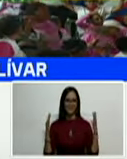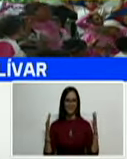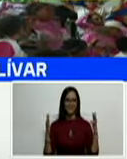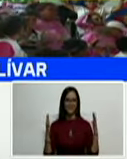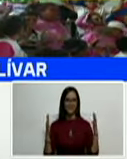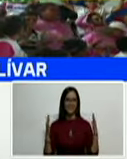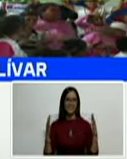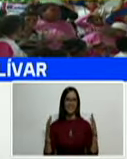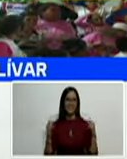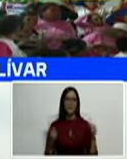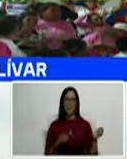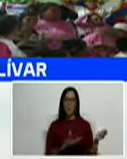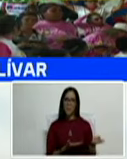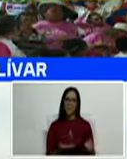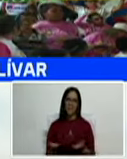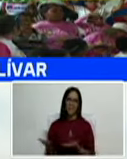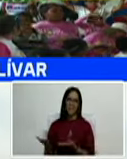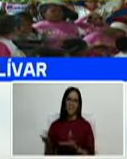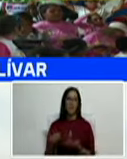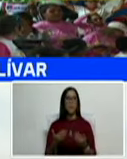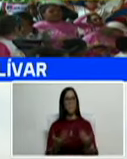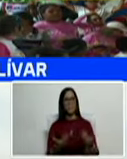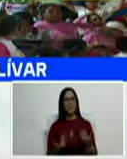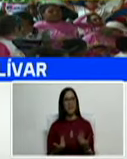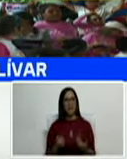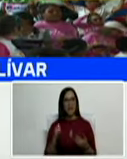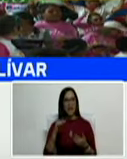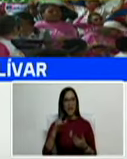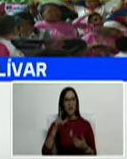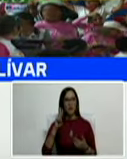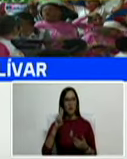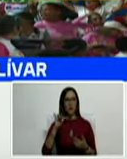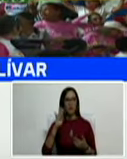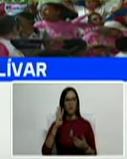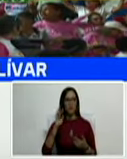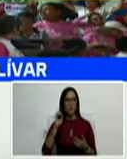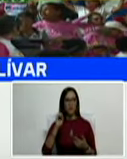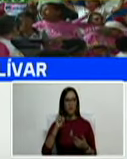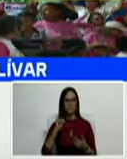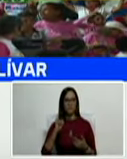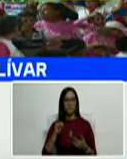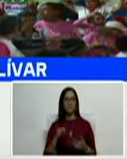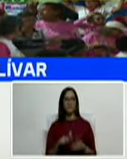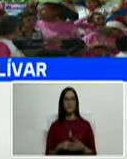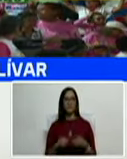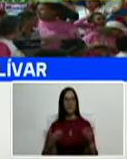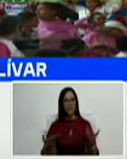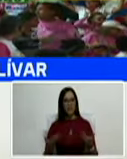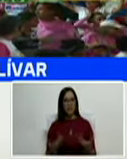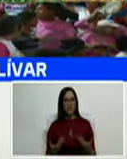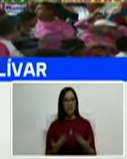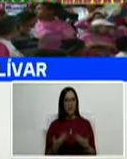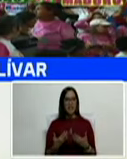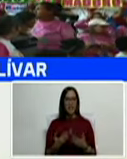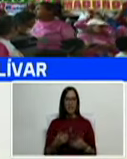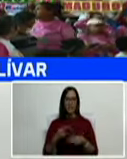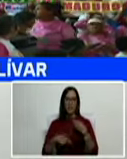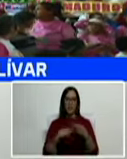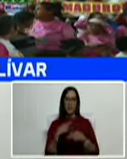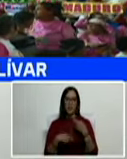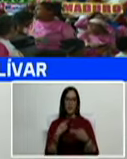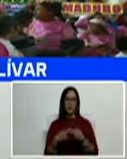Bienvenido, aluvión. Venid, aluvión. Venid en son de